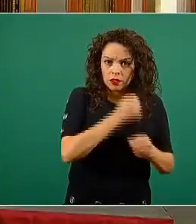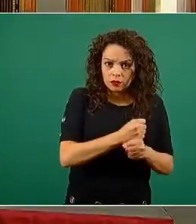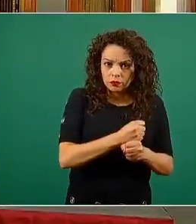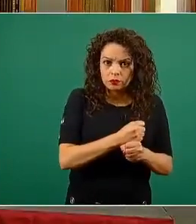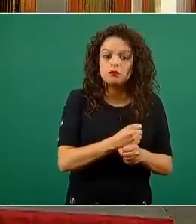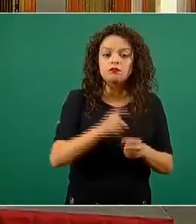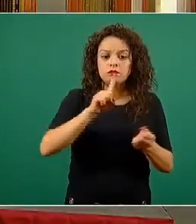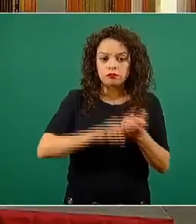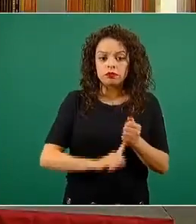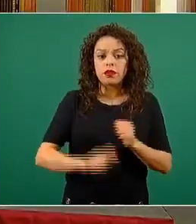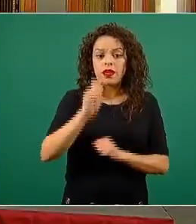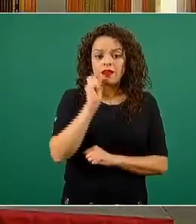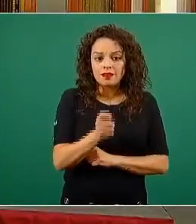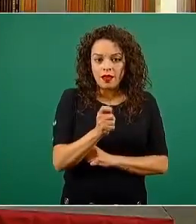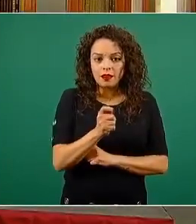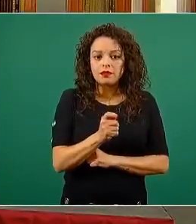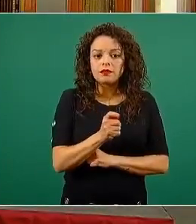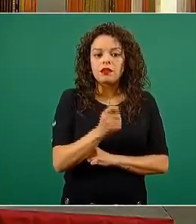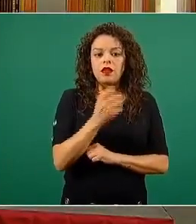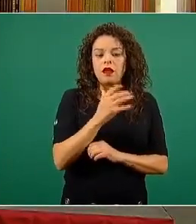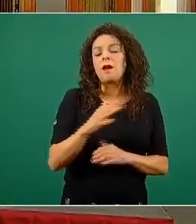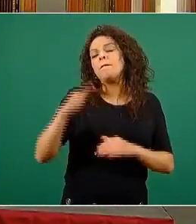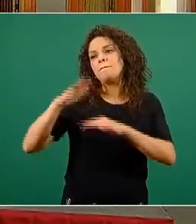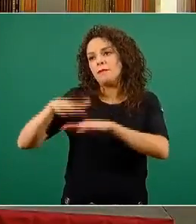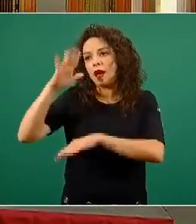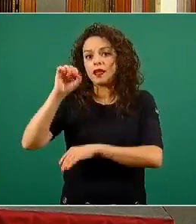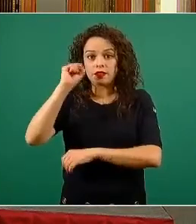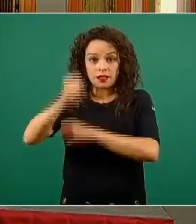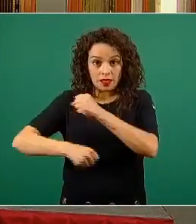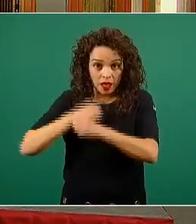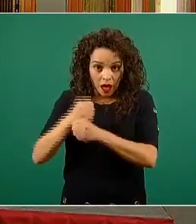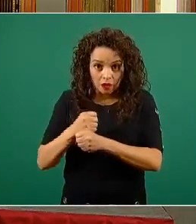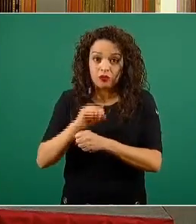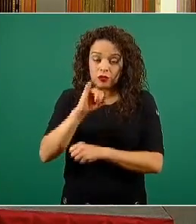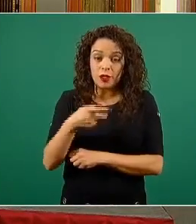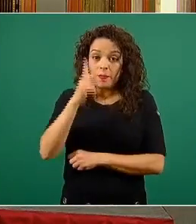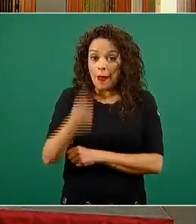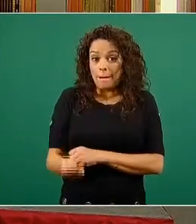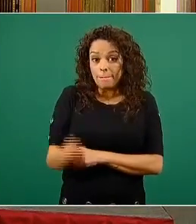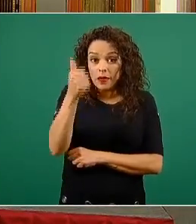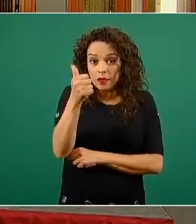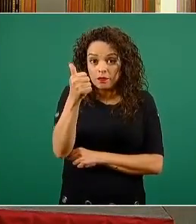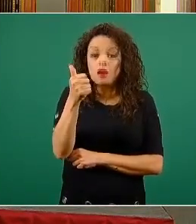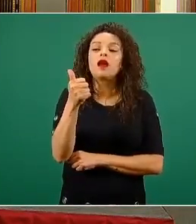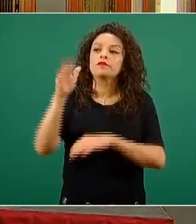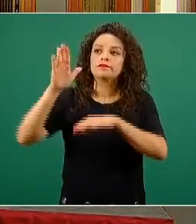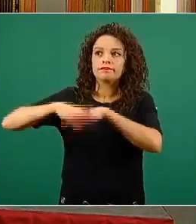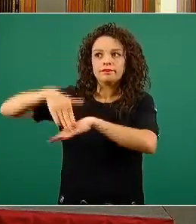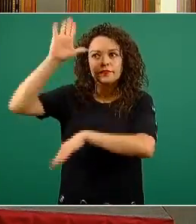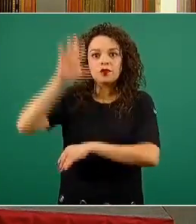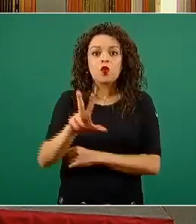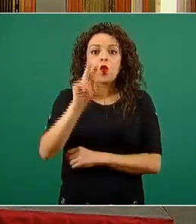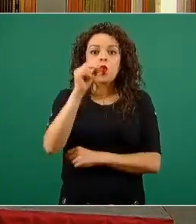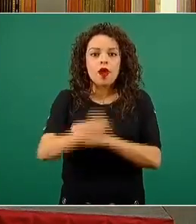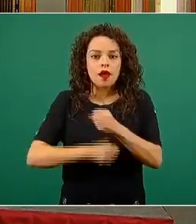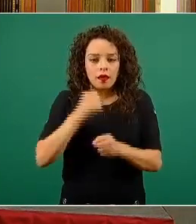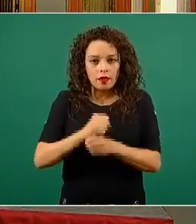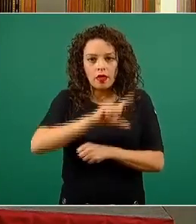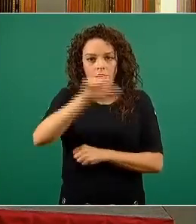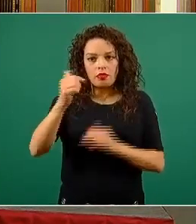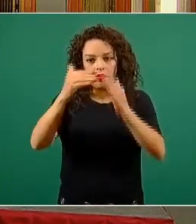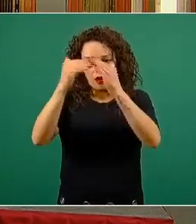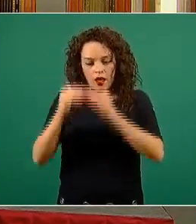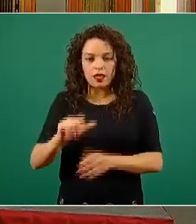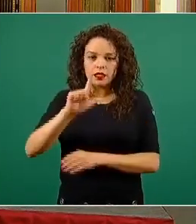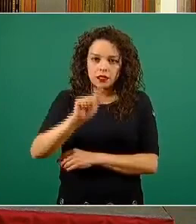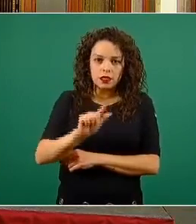Entonces, en una de las etapas se dice mayores de 60 años. Sí, pero los primeros serán los mayores de 80 años, luego de 70 a